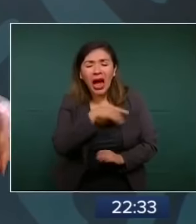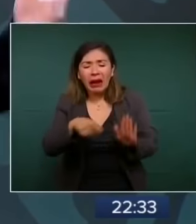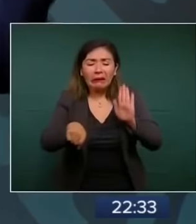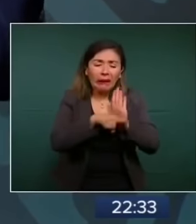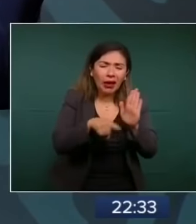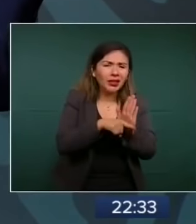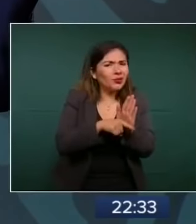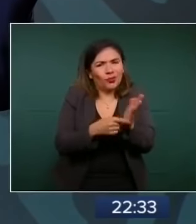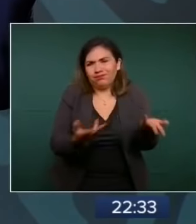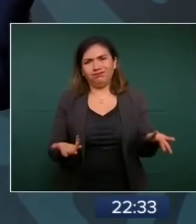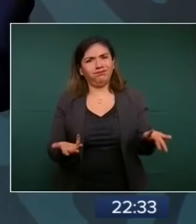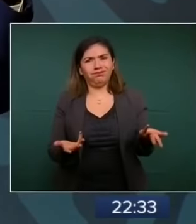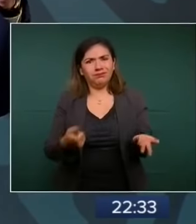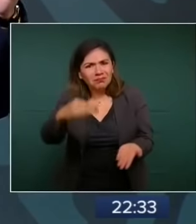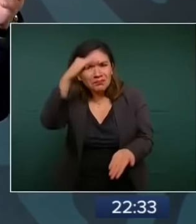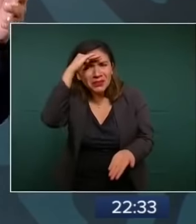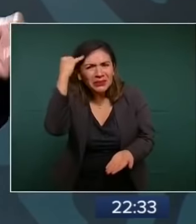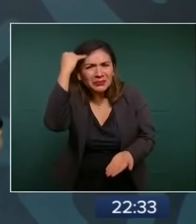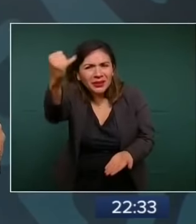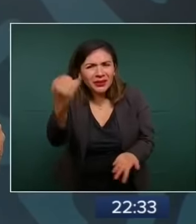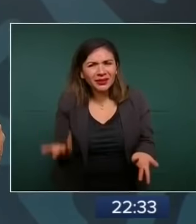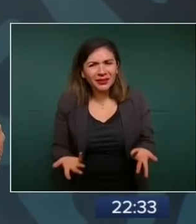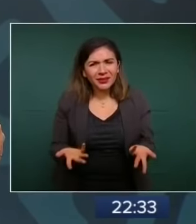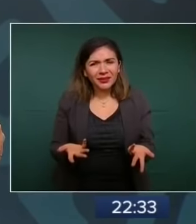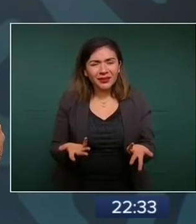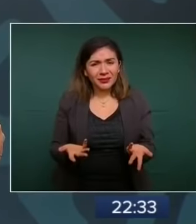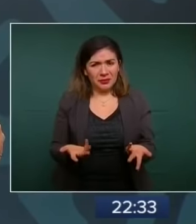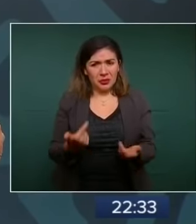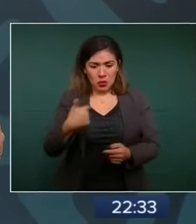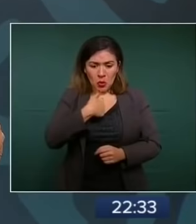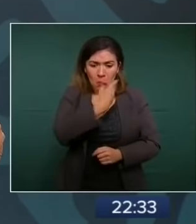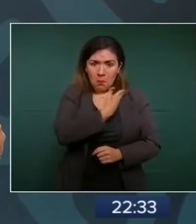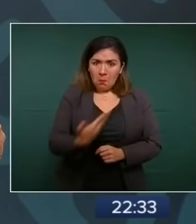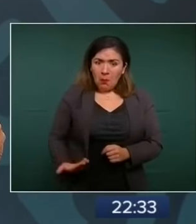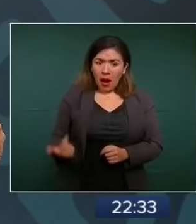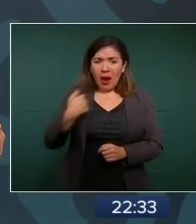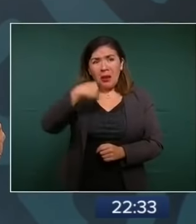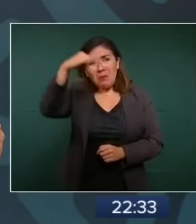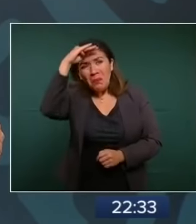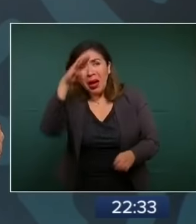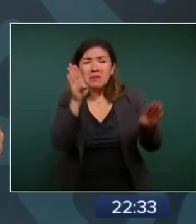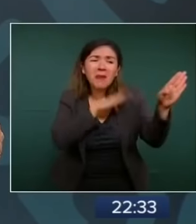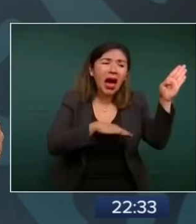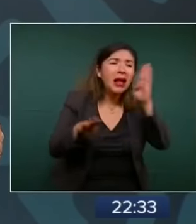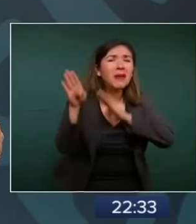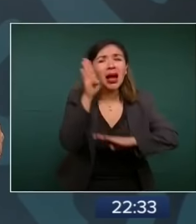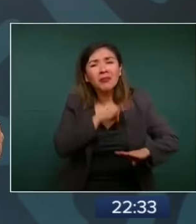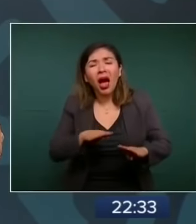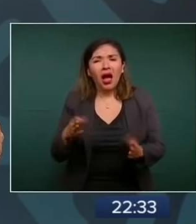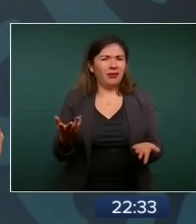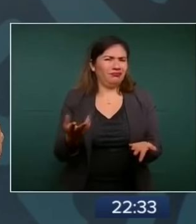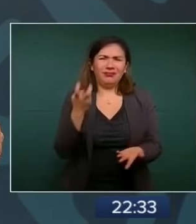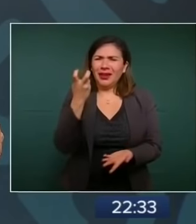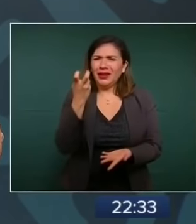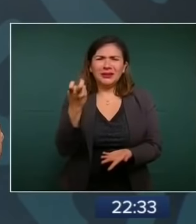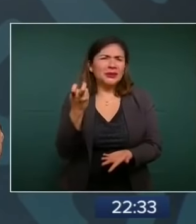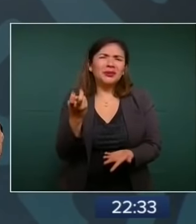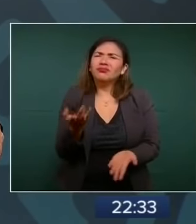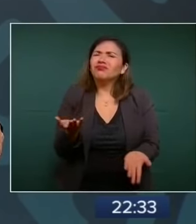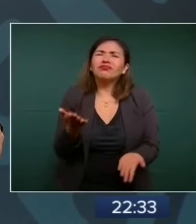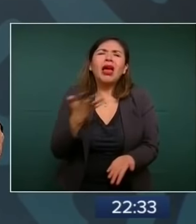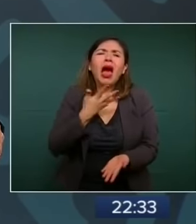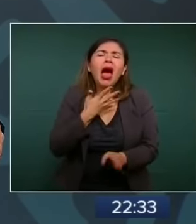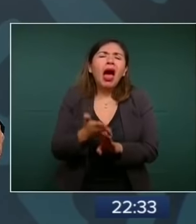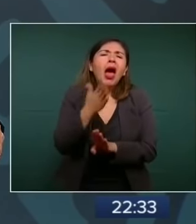Sí, imagínense, un presidente pesimista. Eso solamente los que les ha ido